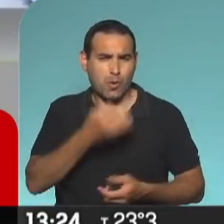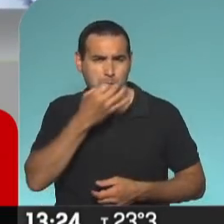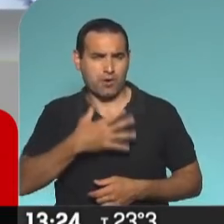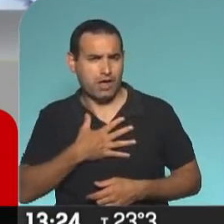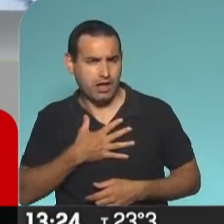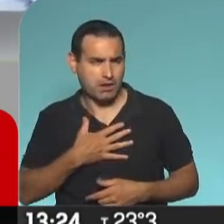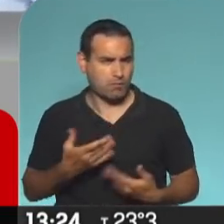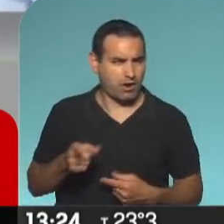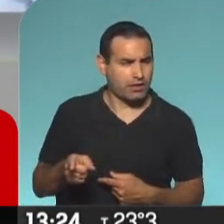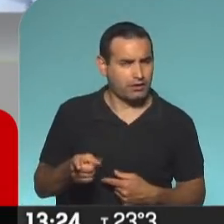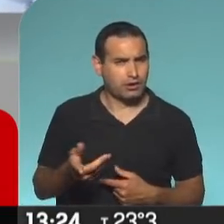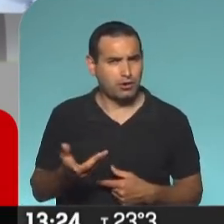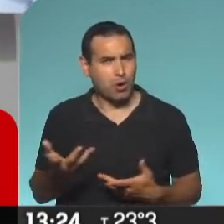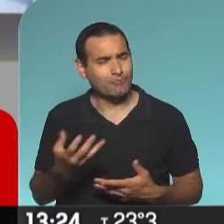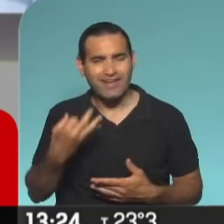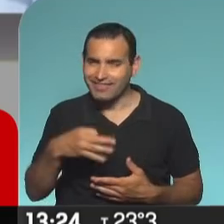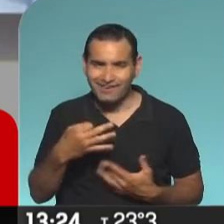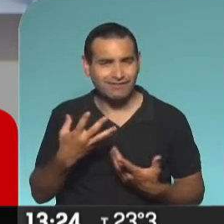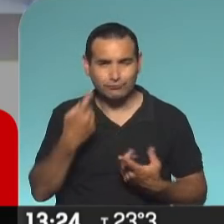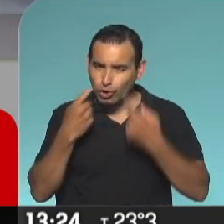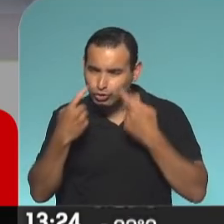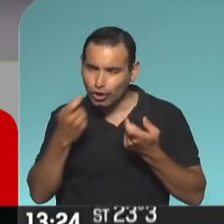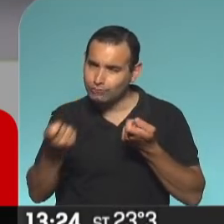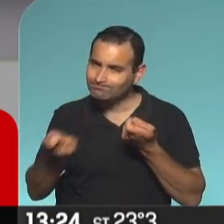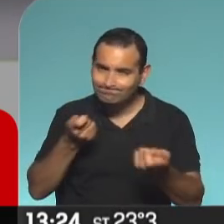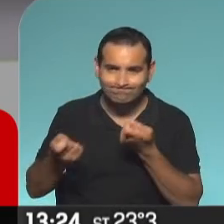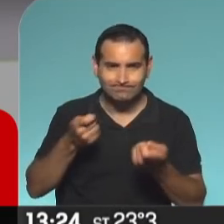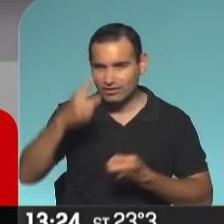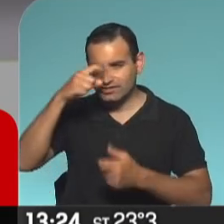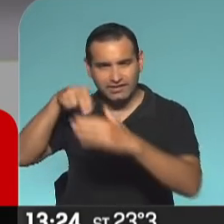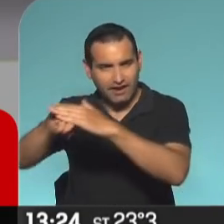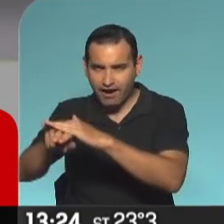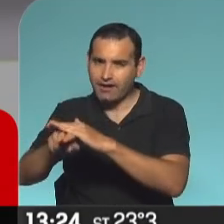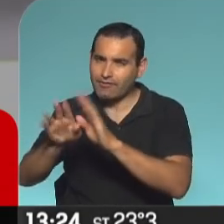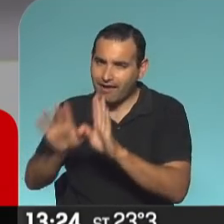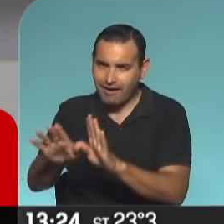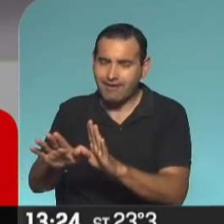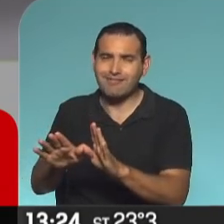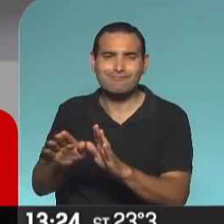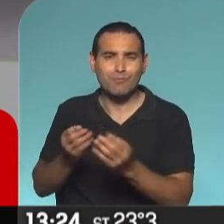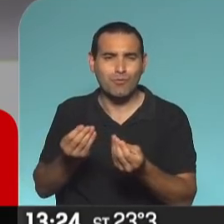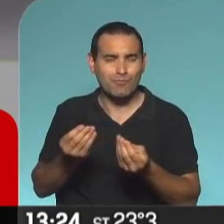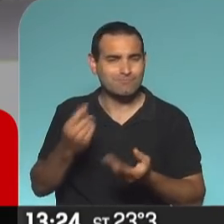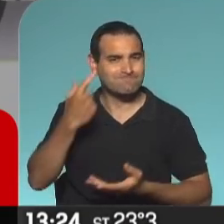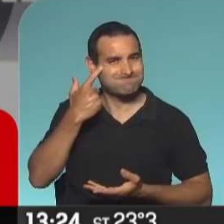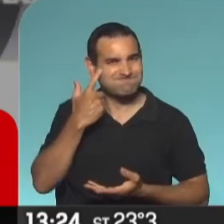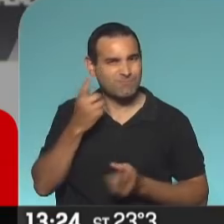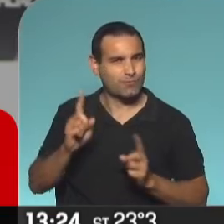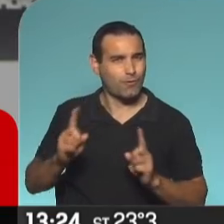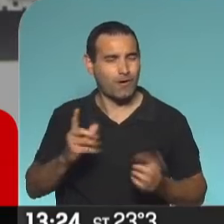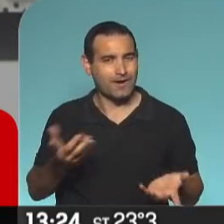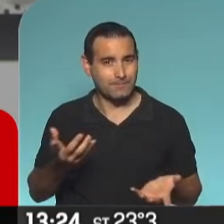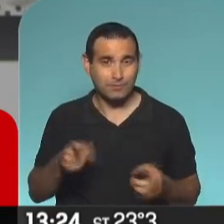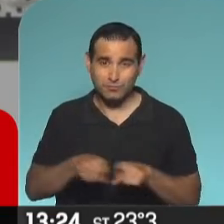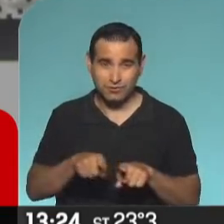o si debía continuar monitoreado, internado, tal cual decidían sus médicos, ¿no? Porque tal cual